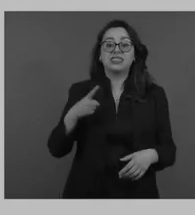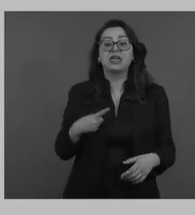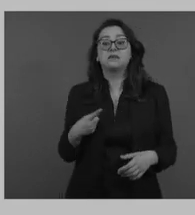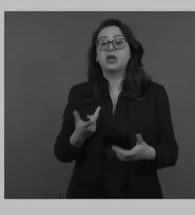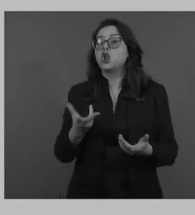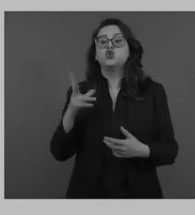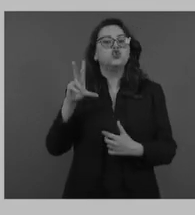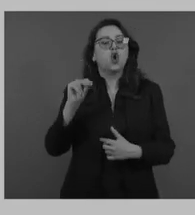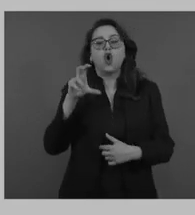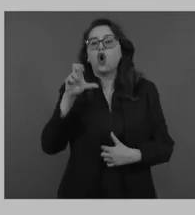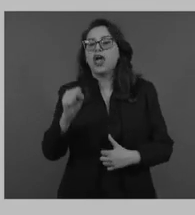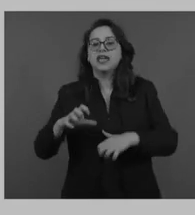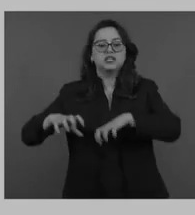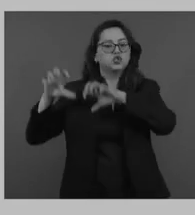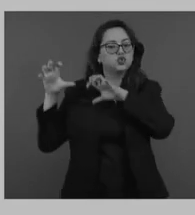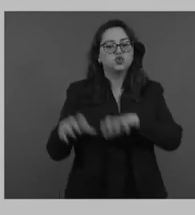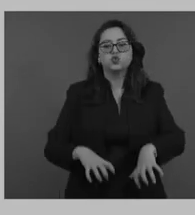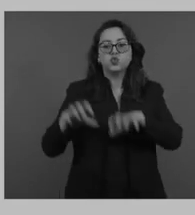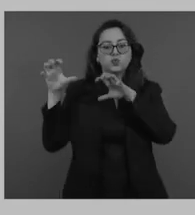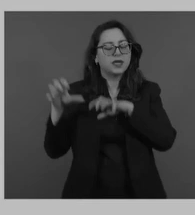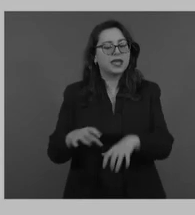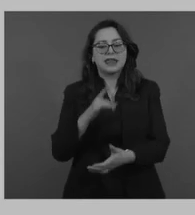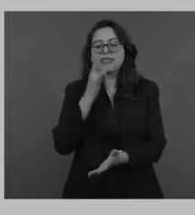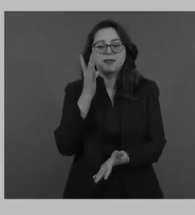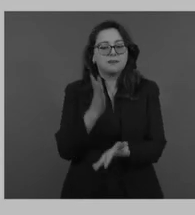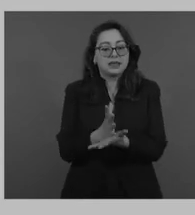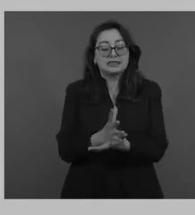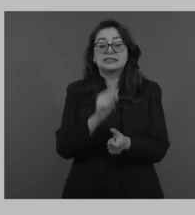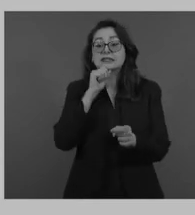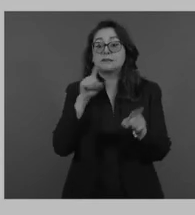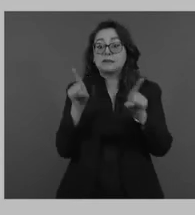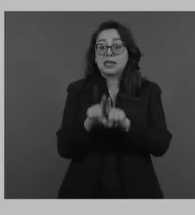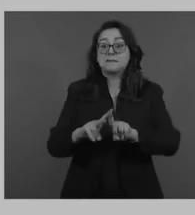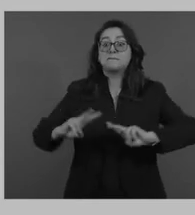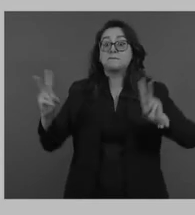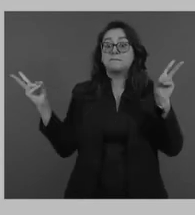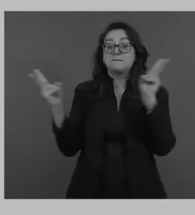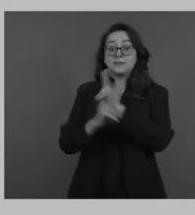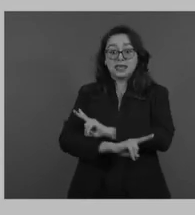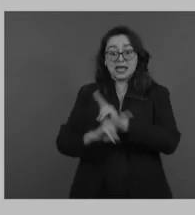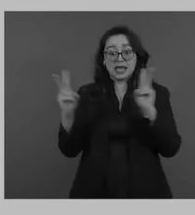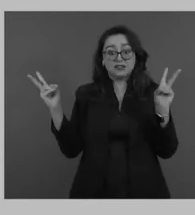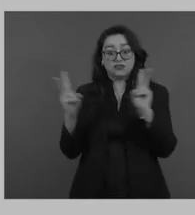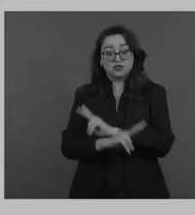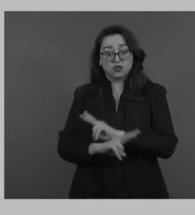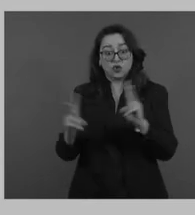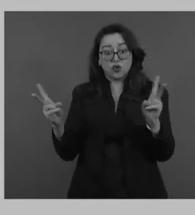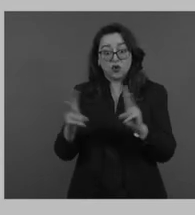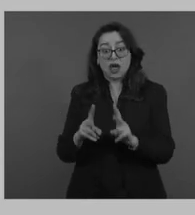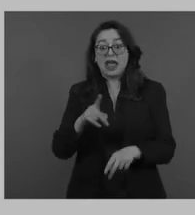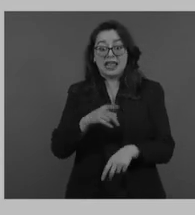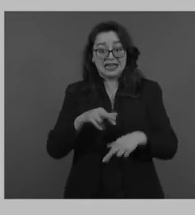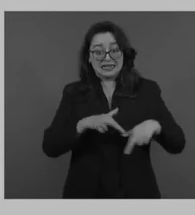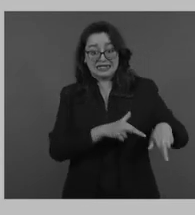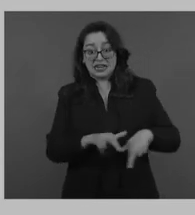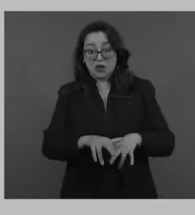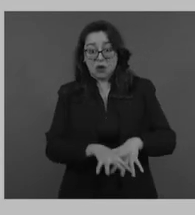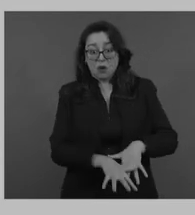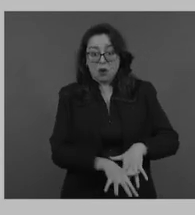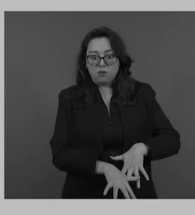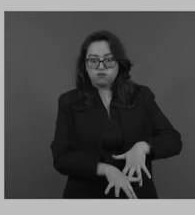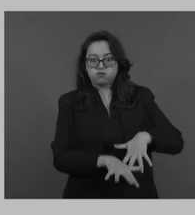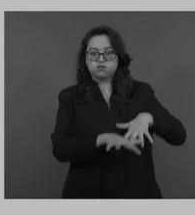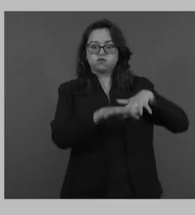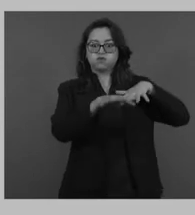lluvia, esto es viento y lluvia. Y por supuesto que esto va a crecer, este canal